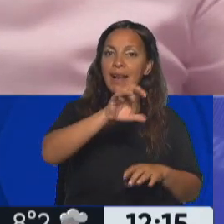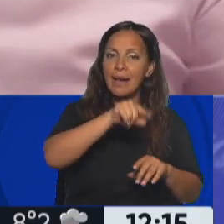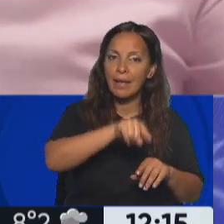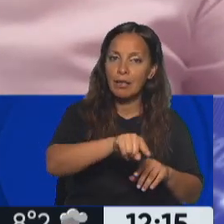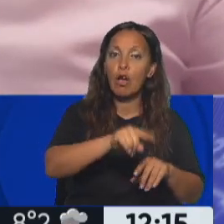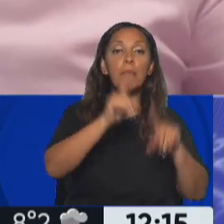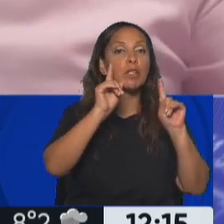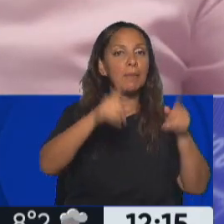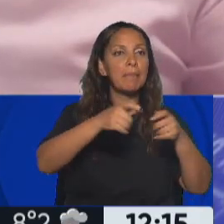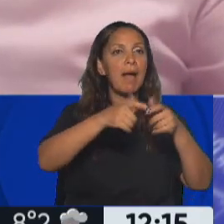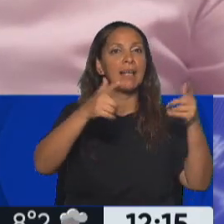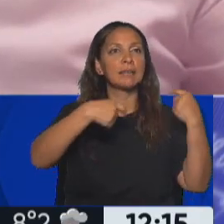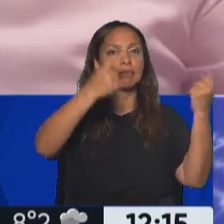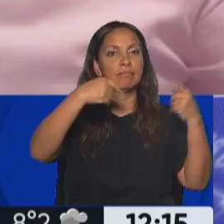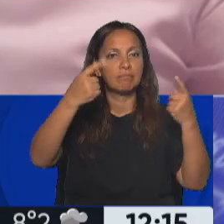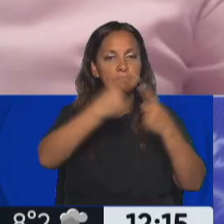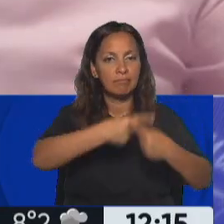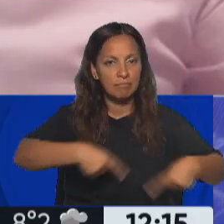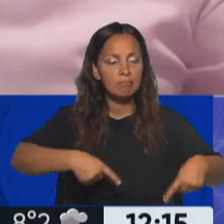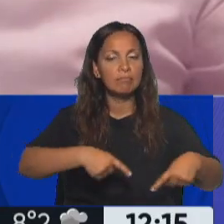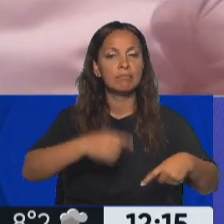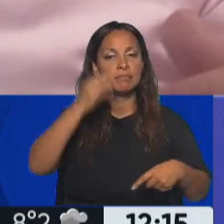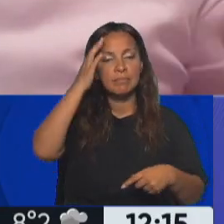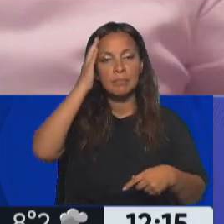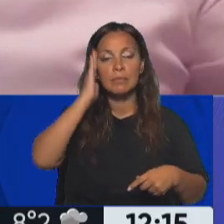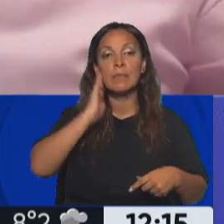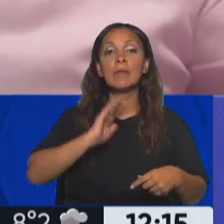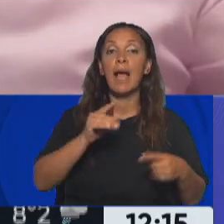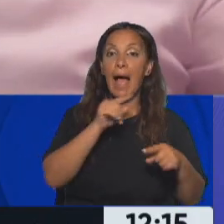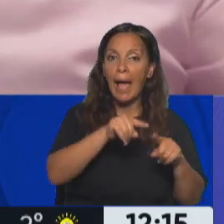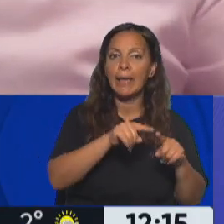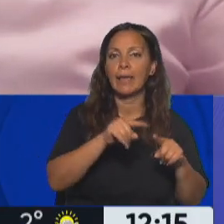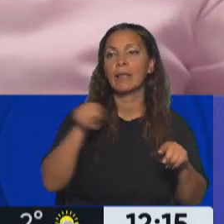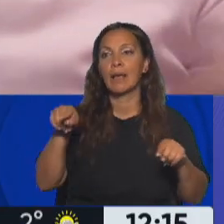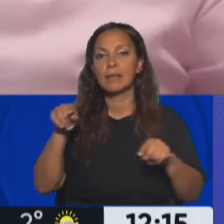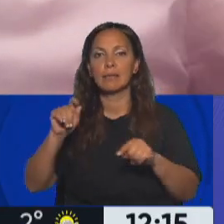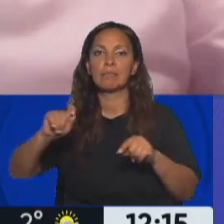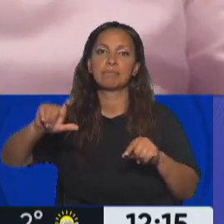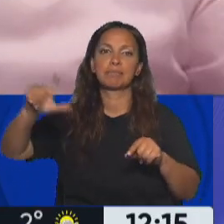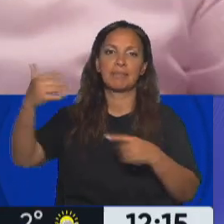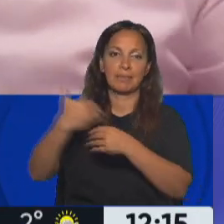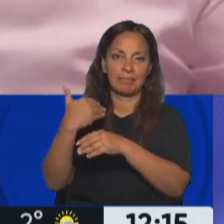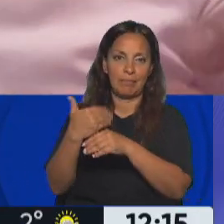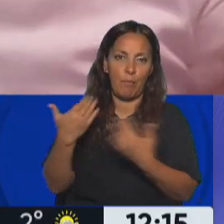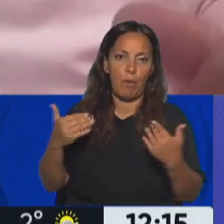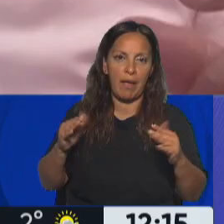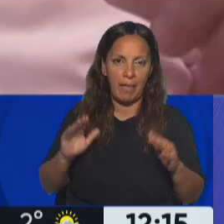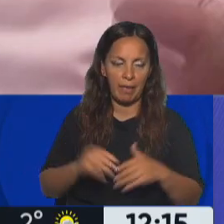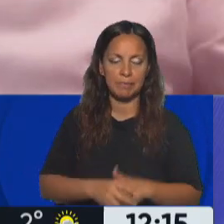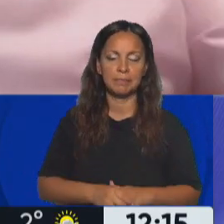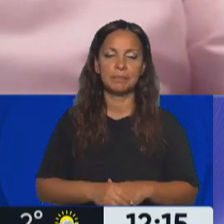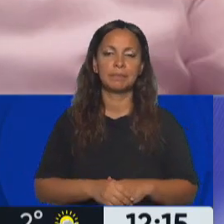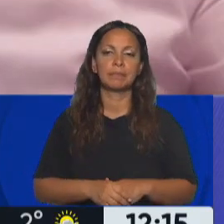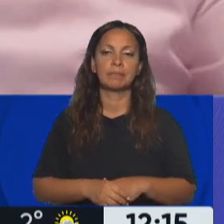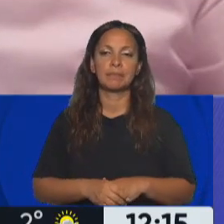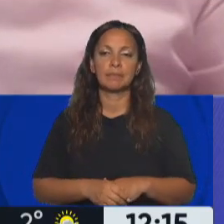ampliación que tendrá, porque el número se vaya volviendo positivo a lo largo se